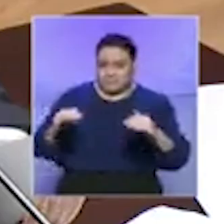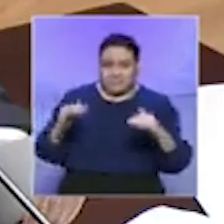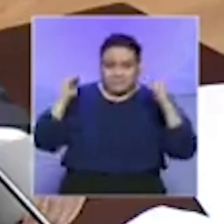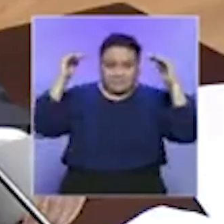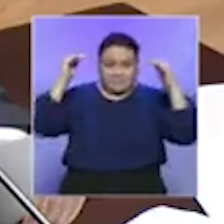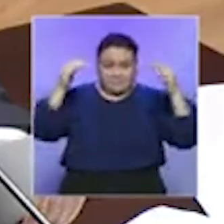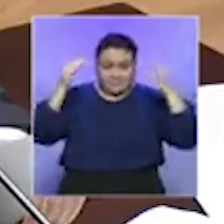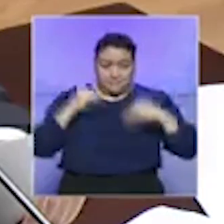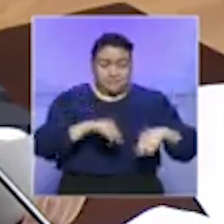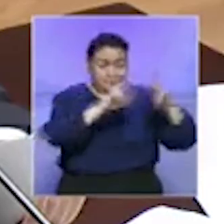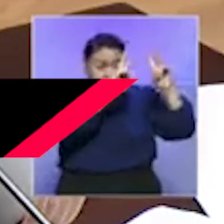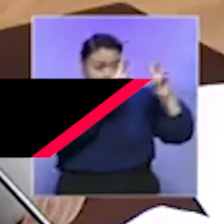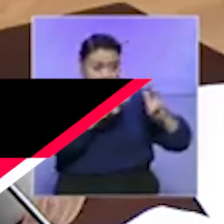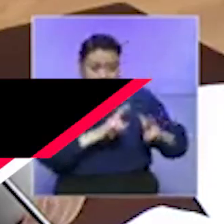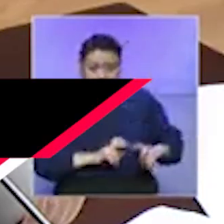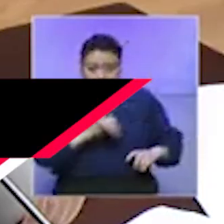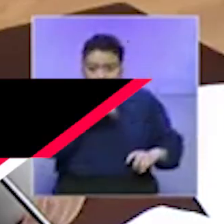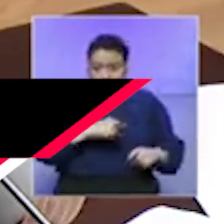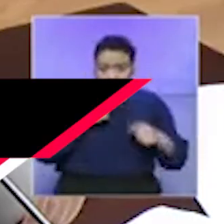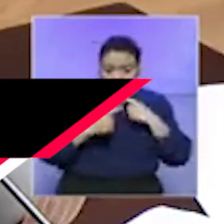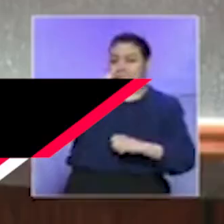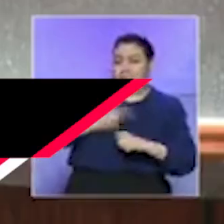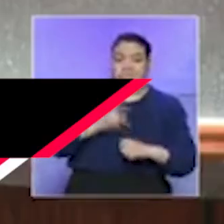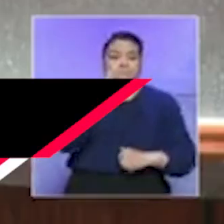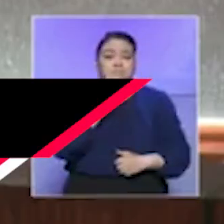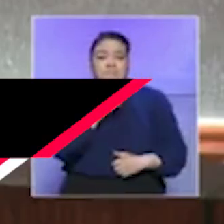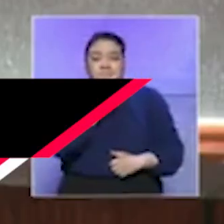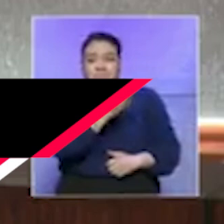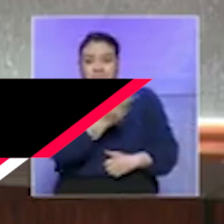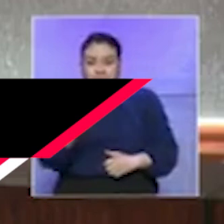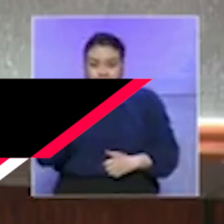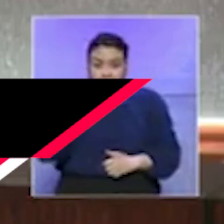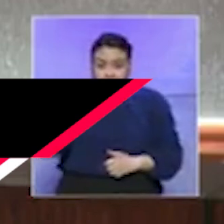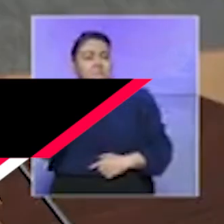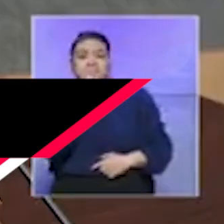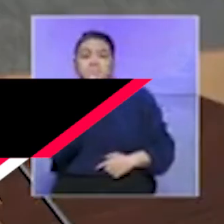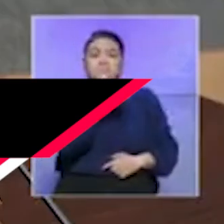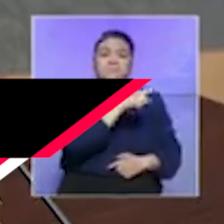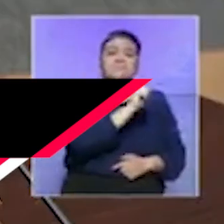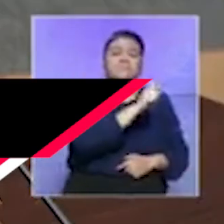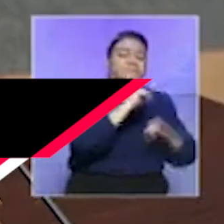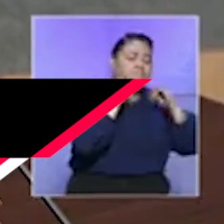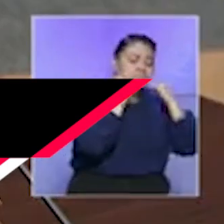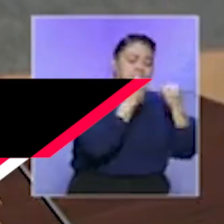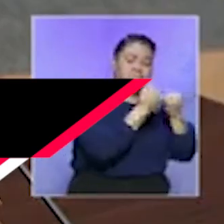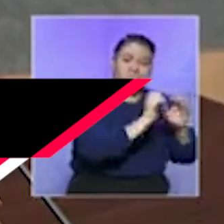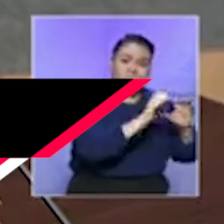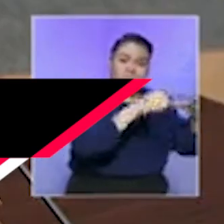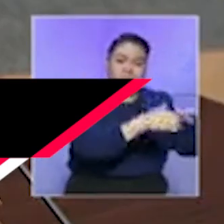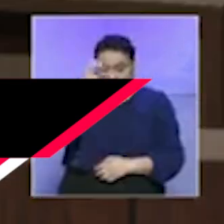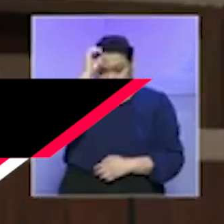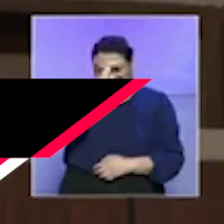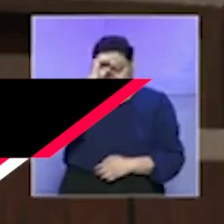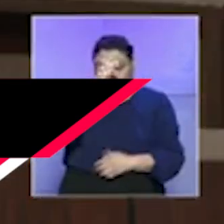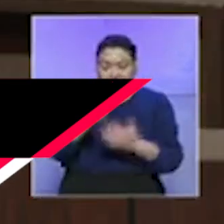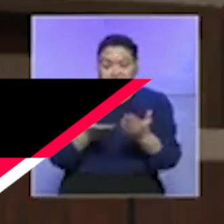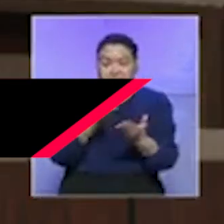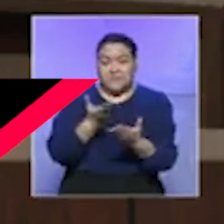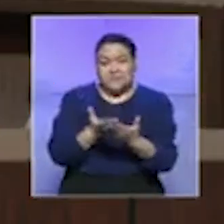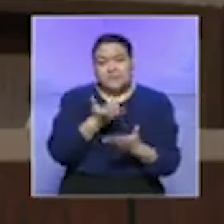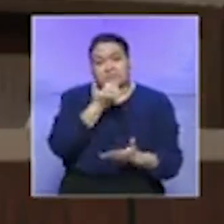de la Federación recibió 208 impugnaciones contra la elección presidencial. El PRD presentó 164